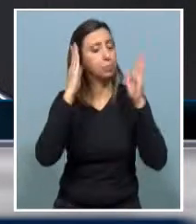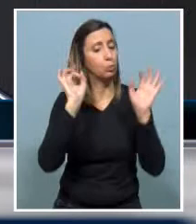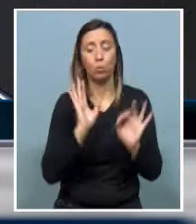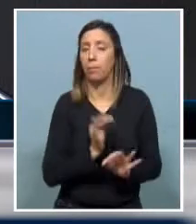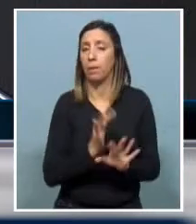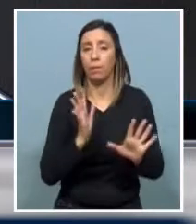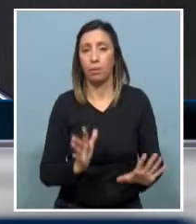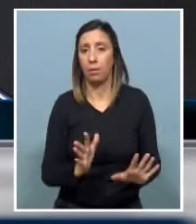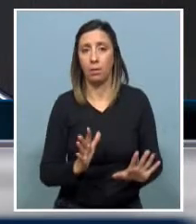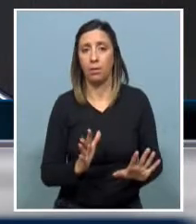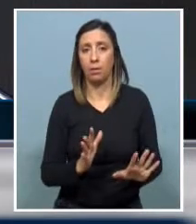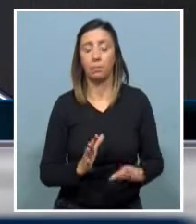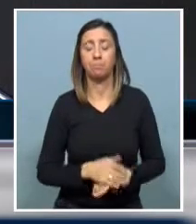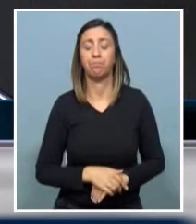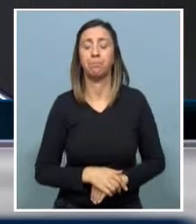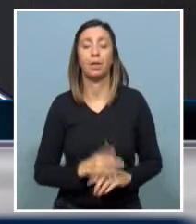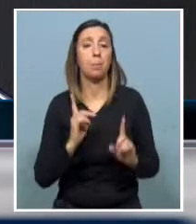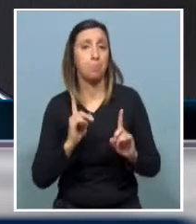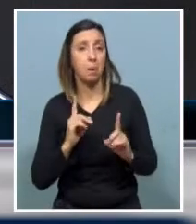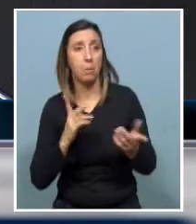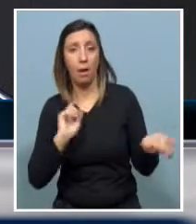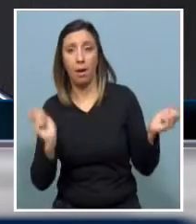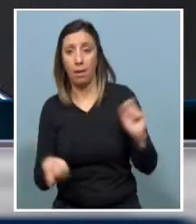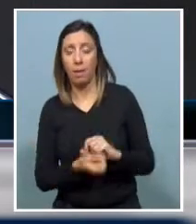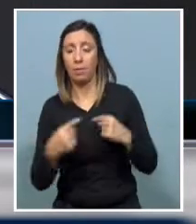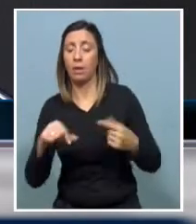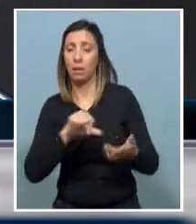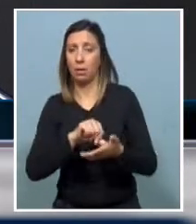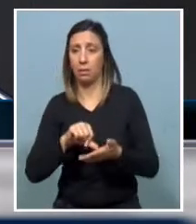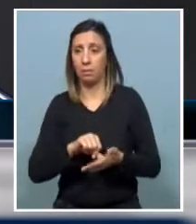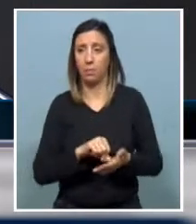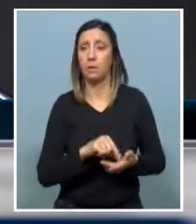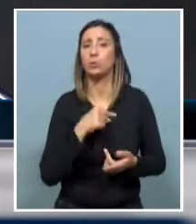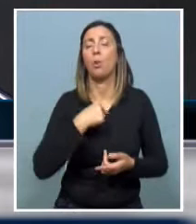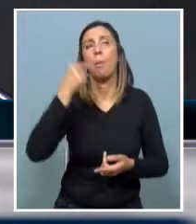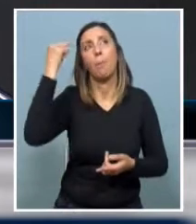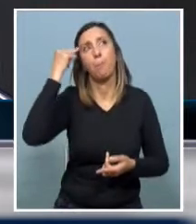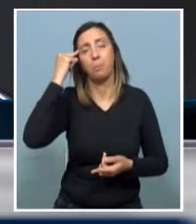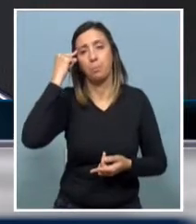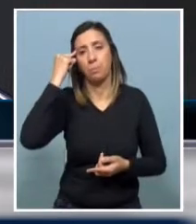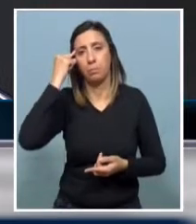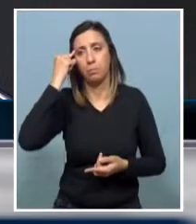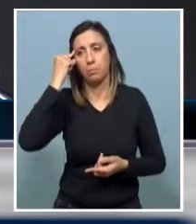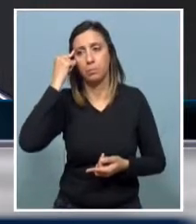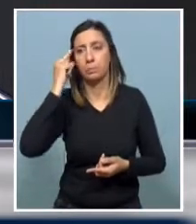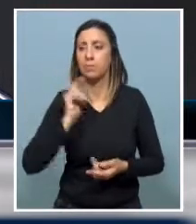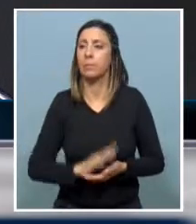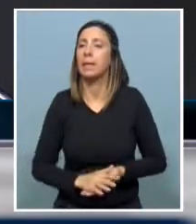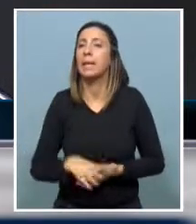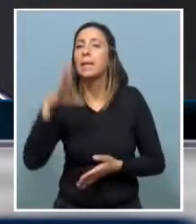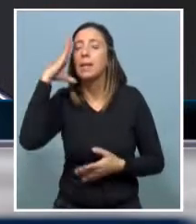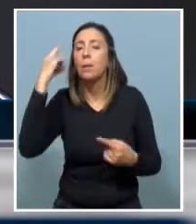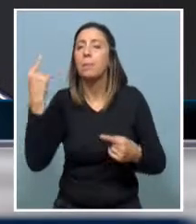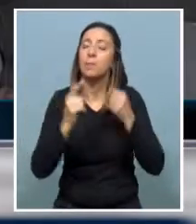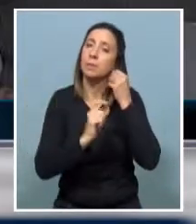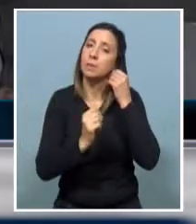únicamente en la ciudad de La Punta. Lo mismo la podemos pasar a las otras ciudades. Creo que rememorar lo que fue el